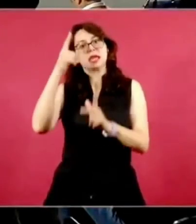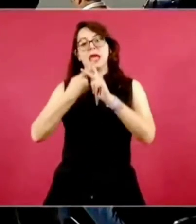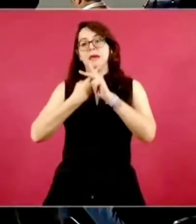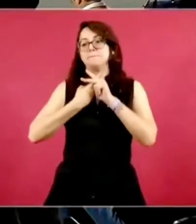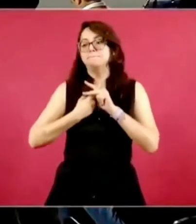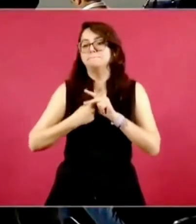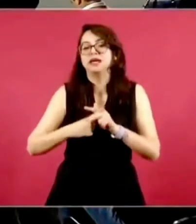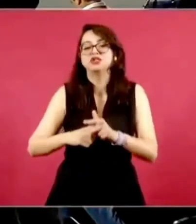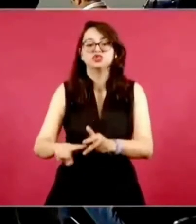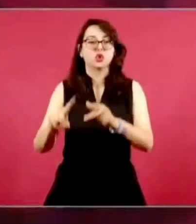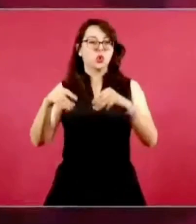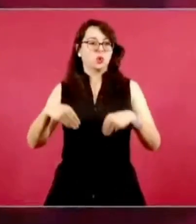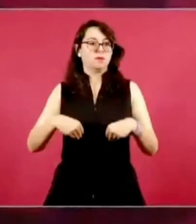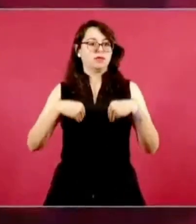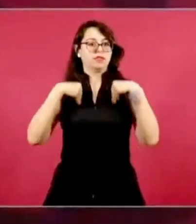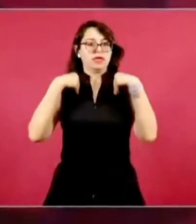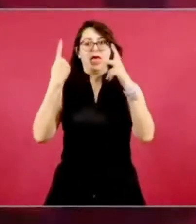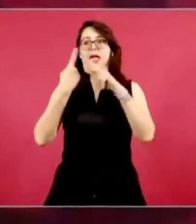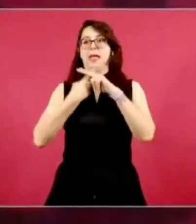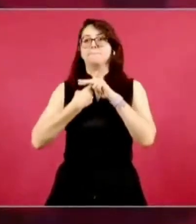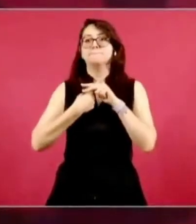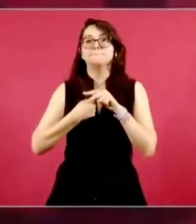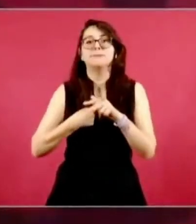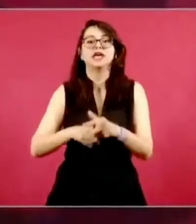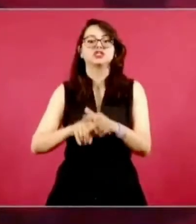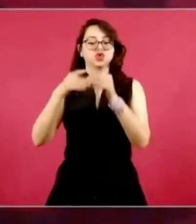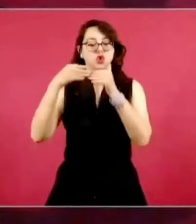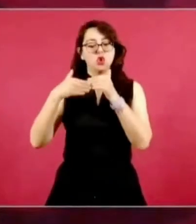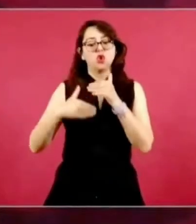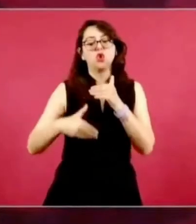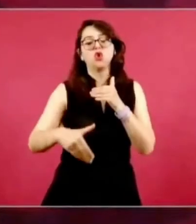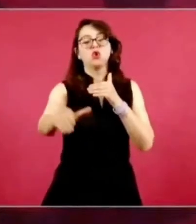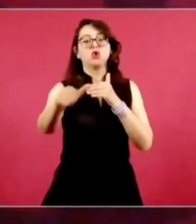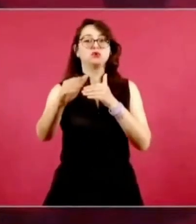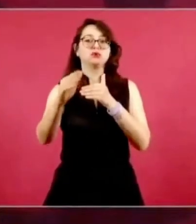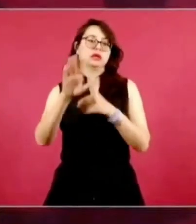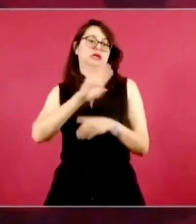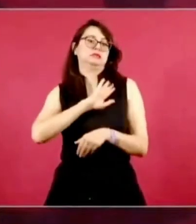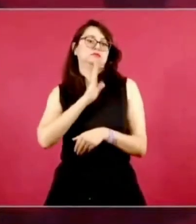con la llegada de los europeos,